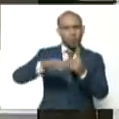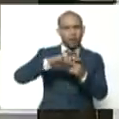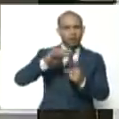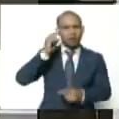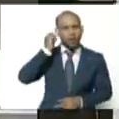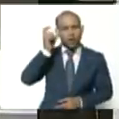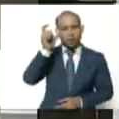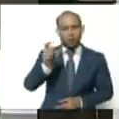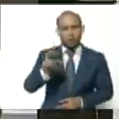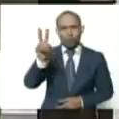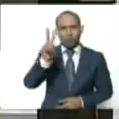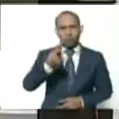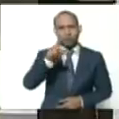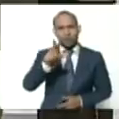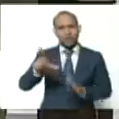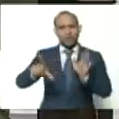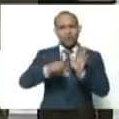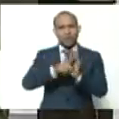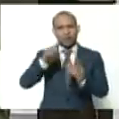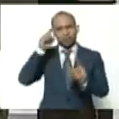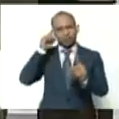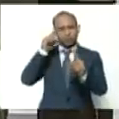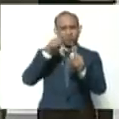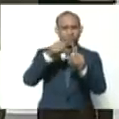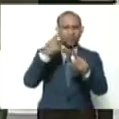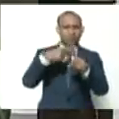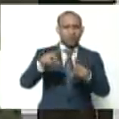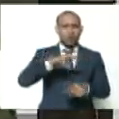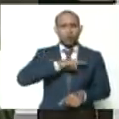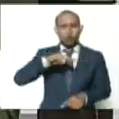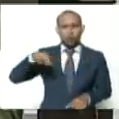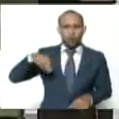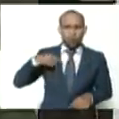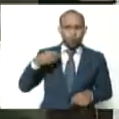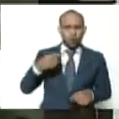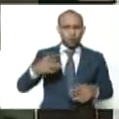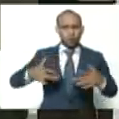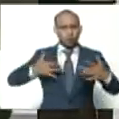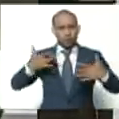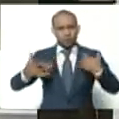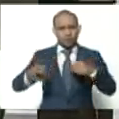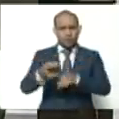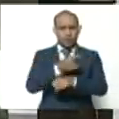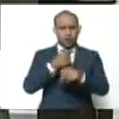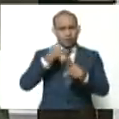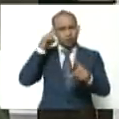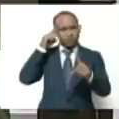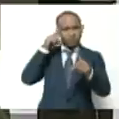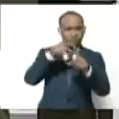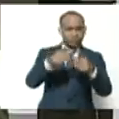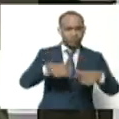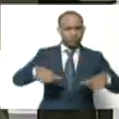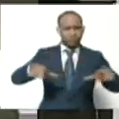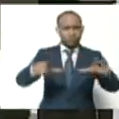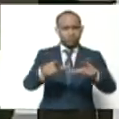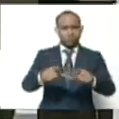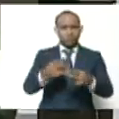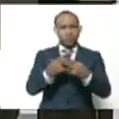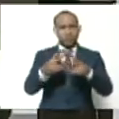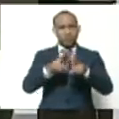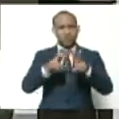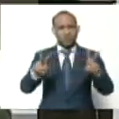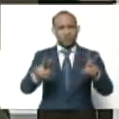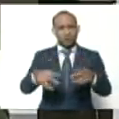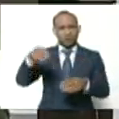venezolana, y esta ley apunta hacia eso, pero nuestra acción de gobierno debe apuntar cada vez más hacia eso en los cuadrantes de paz. Que